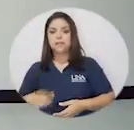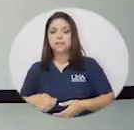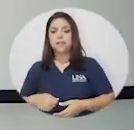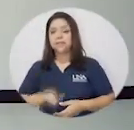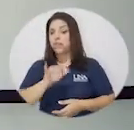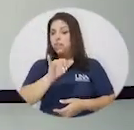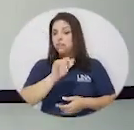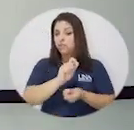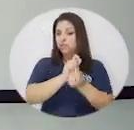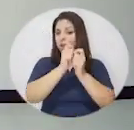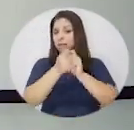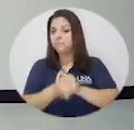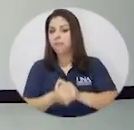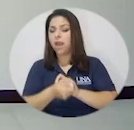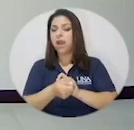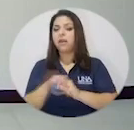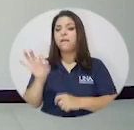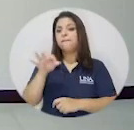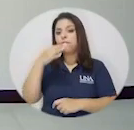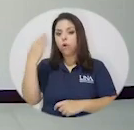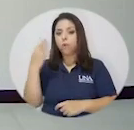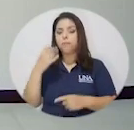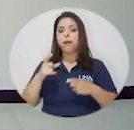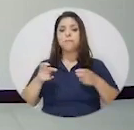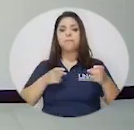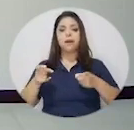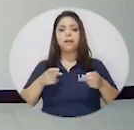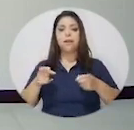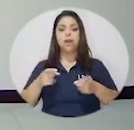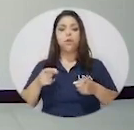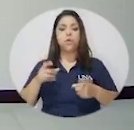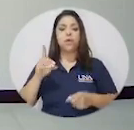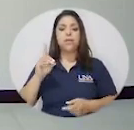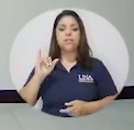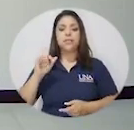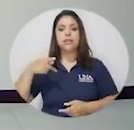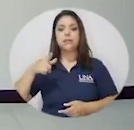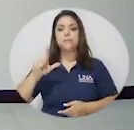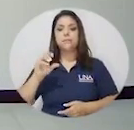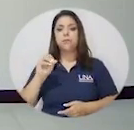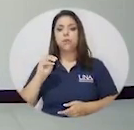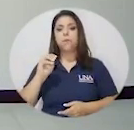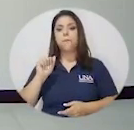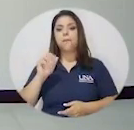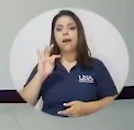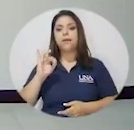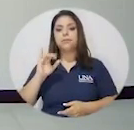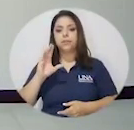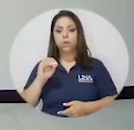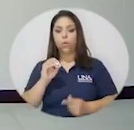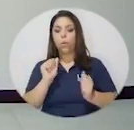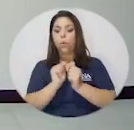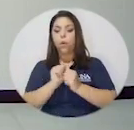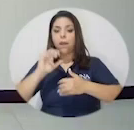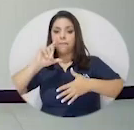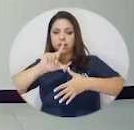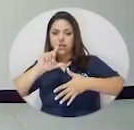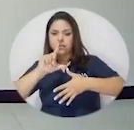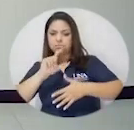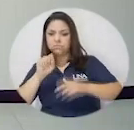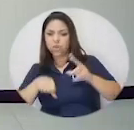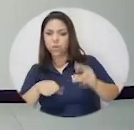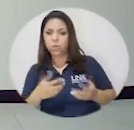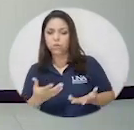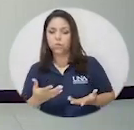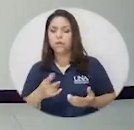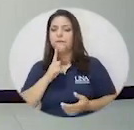forma, el manejo diplomático que se puede dar con América Latina, lo cierto es que las grandes preocupaciones que tiene Estados Unidos